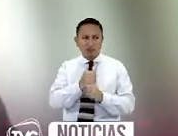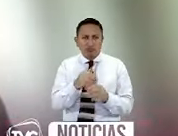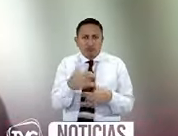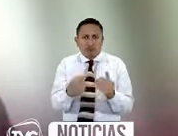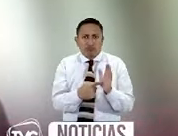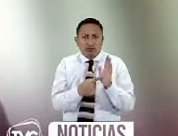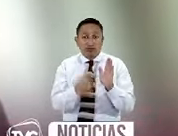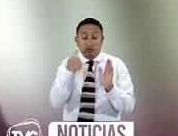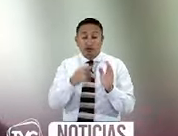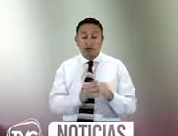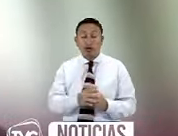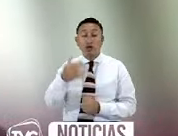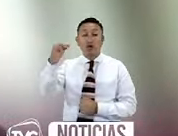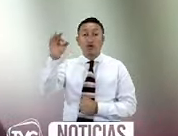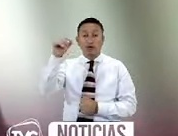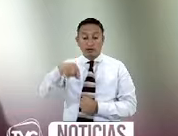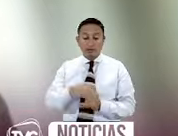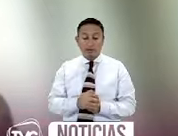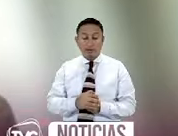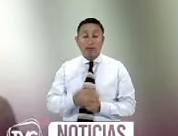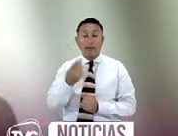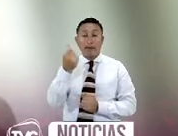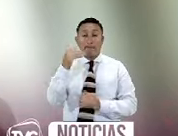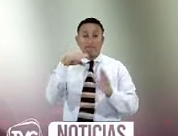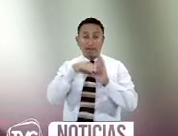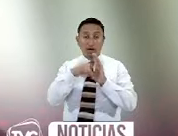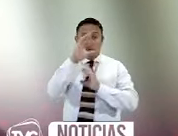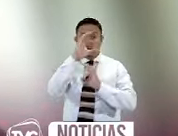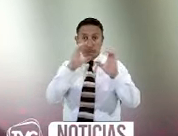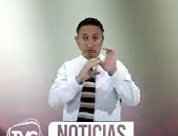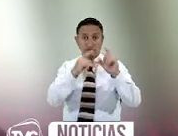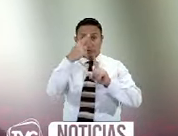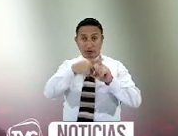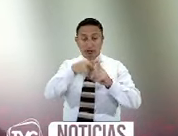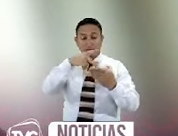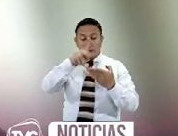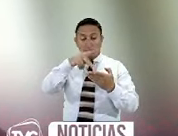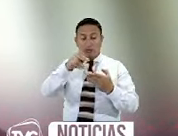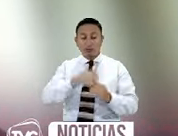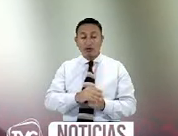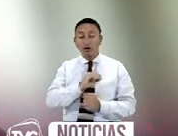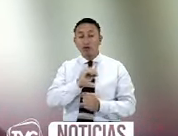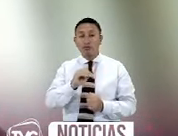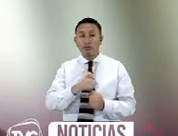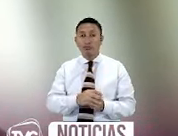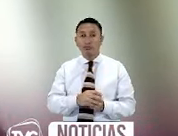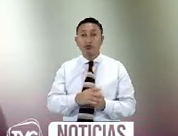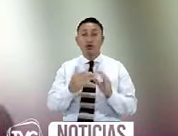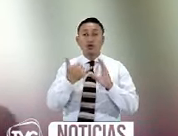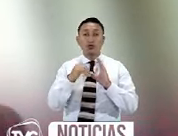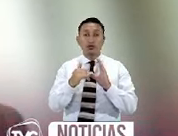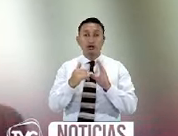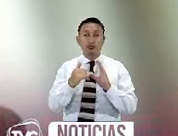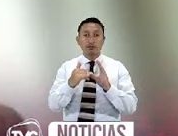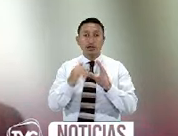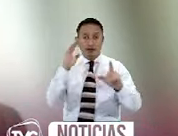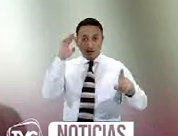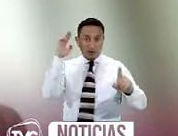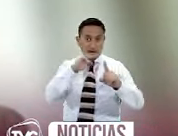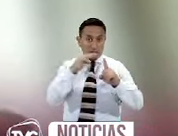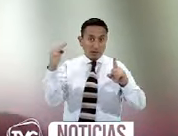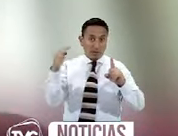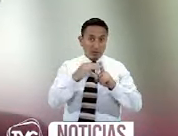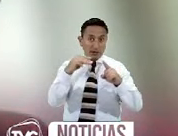ejemplo, transferencias bancarias mensualizadas, comunicaciones por redes como WhatsApp, ya se ve también la dependencia